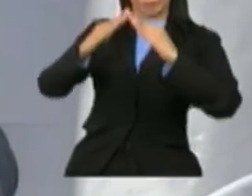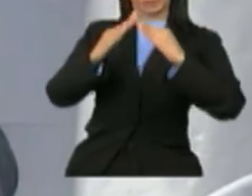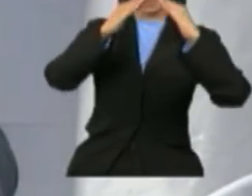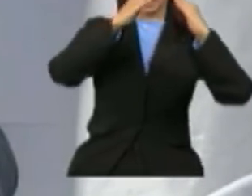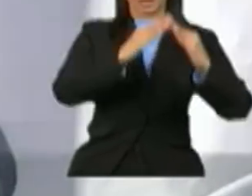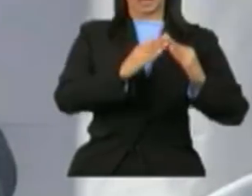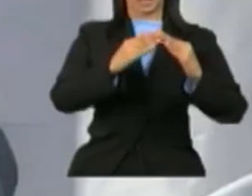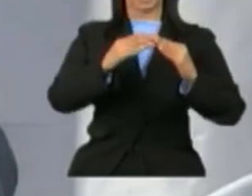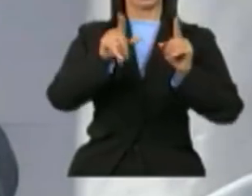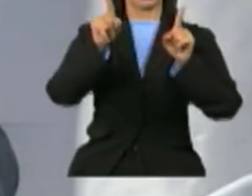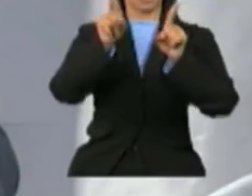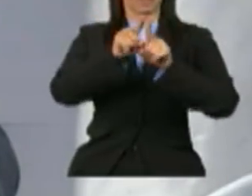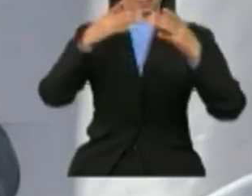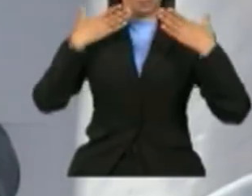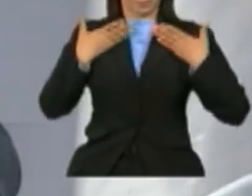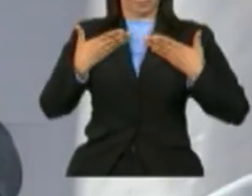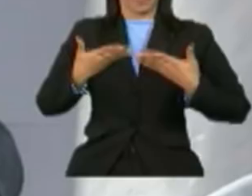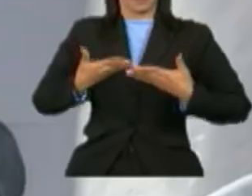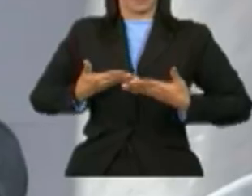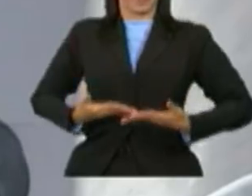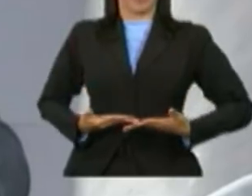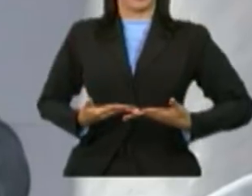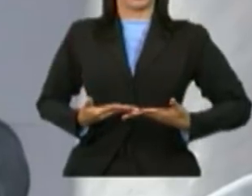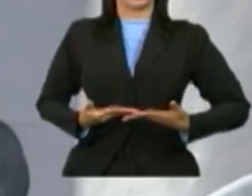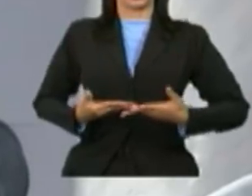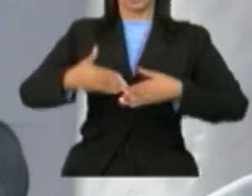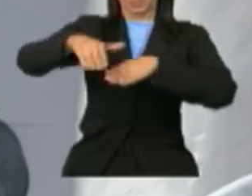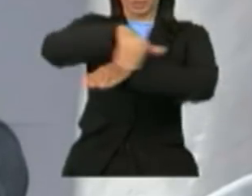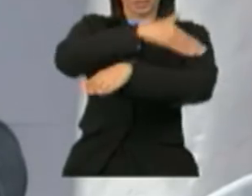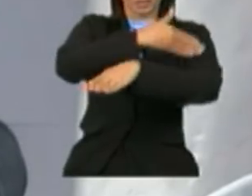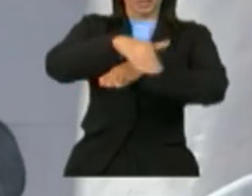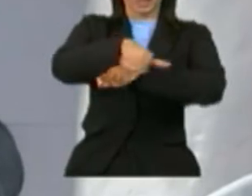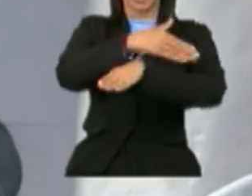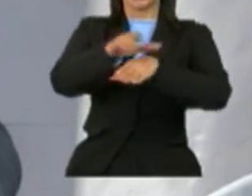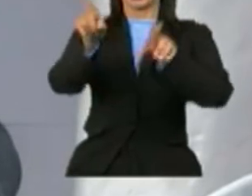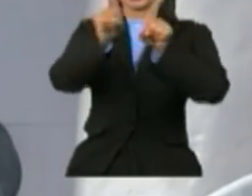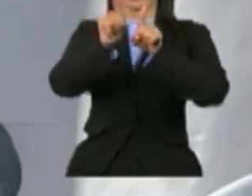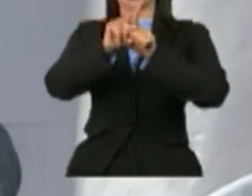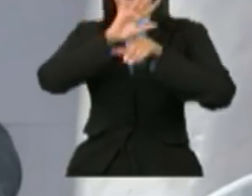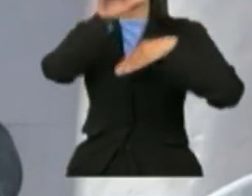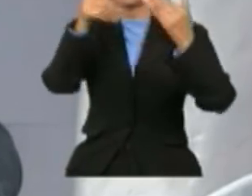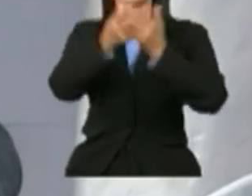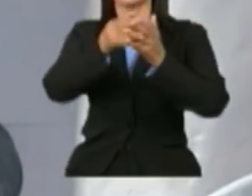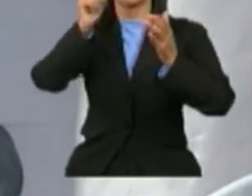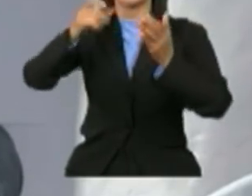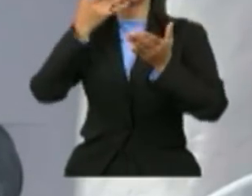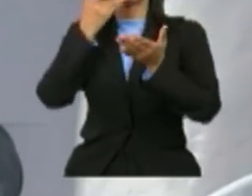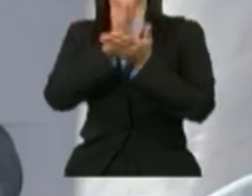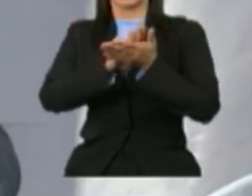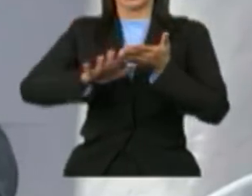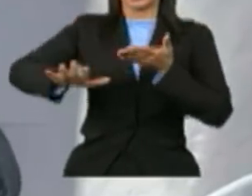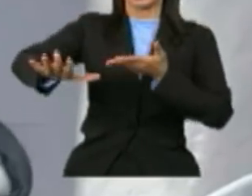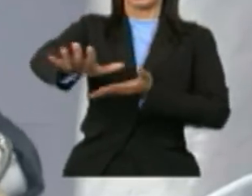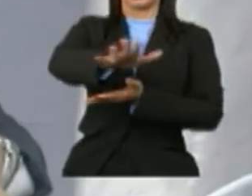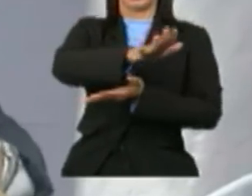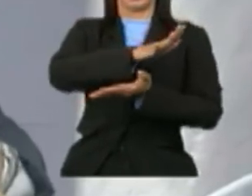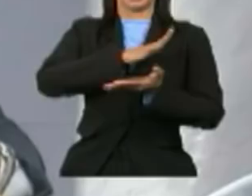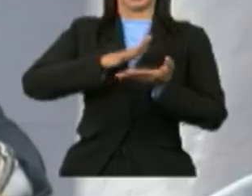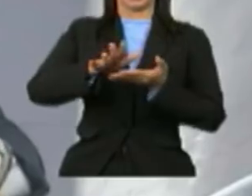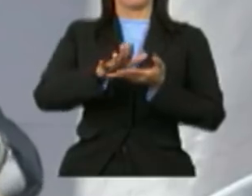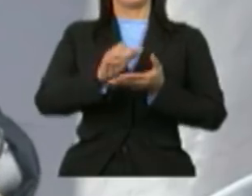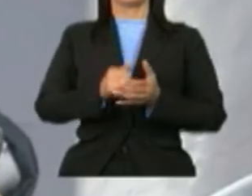intradomiciliaria, personal y de las calles, e igualmente el